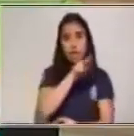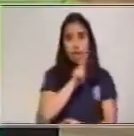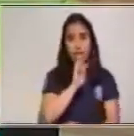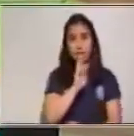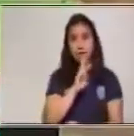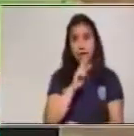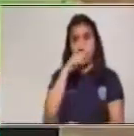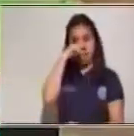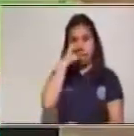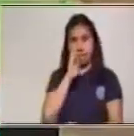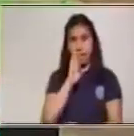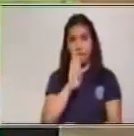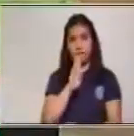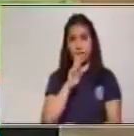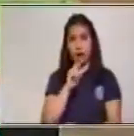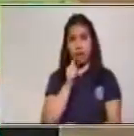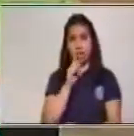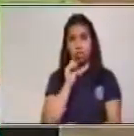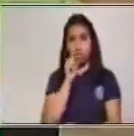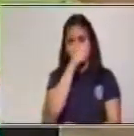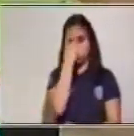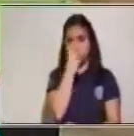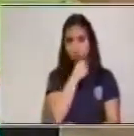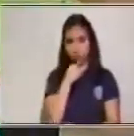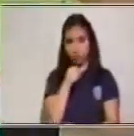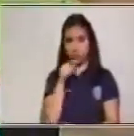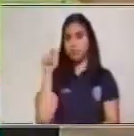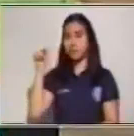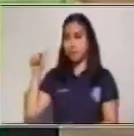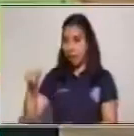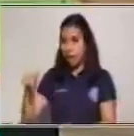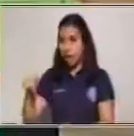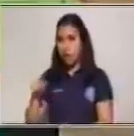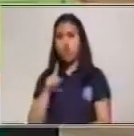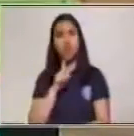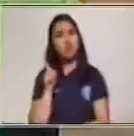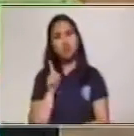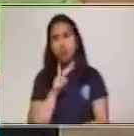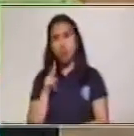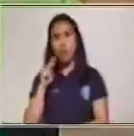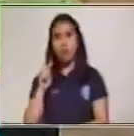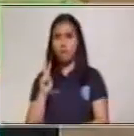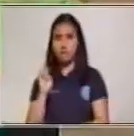animal. ¿Sí? Entre los vertebrados